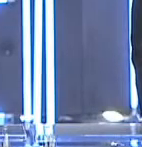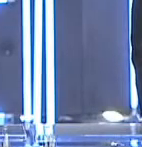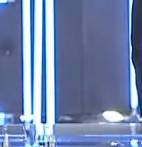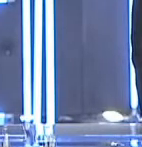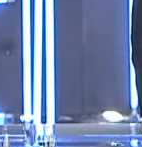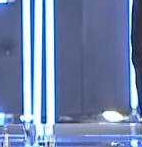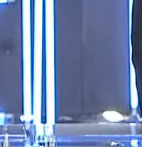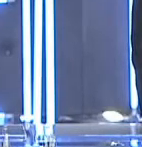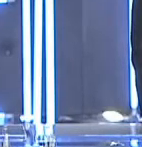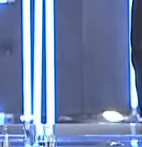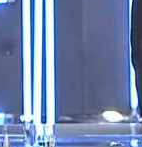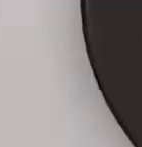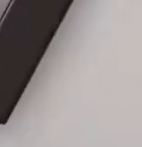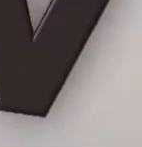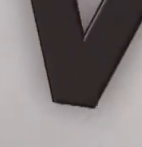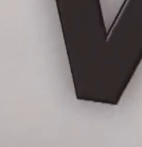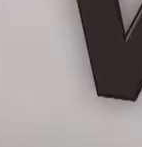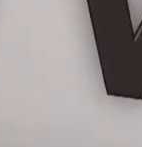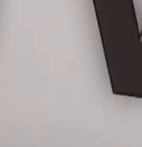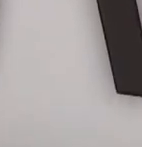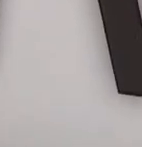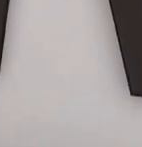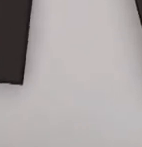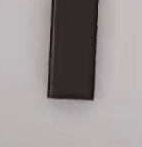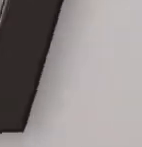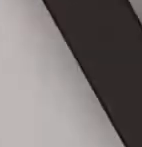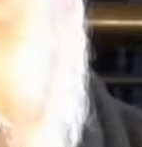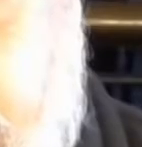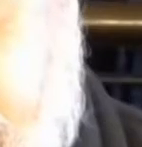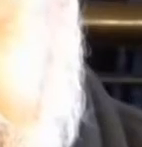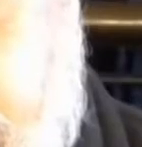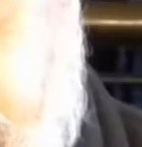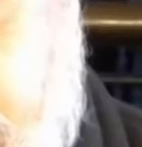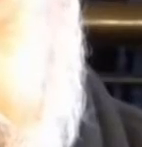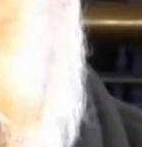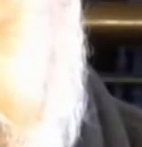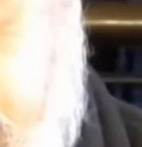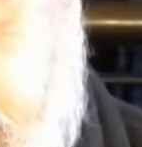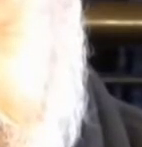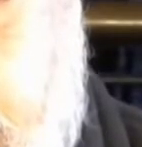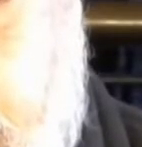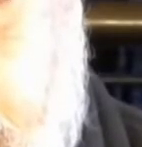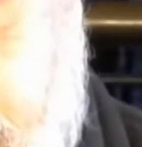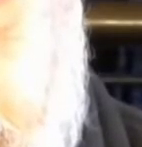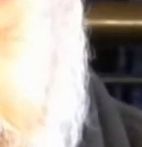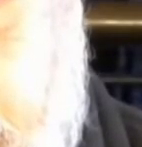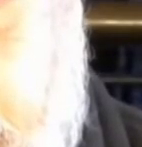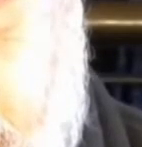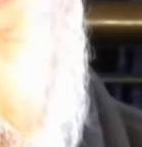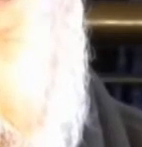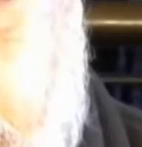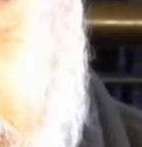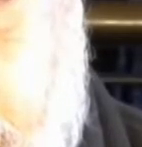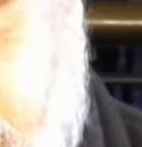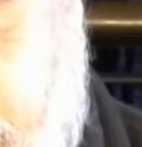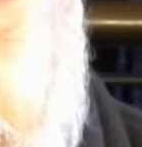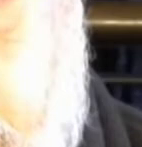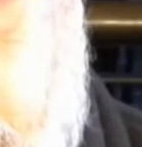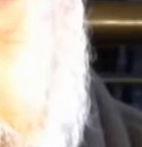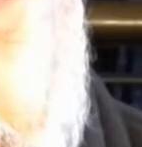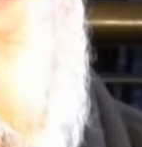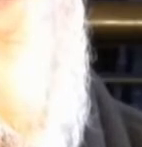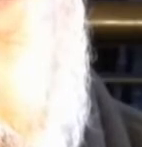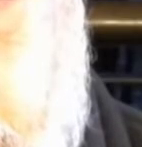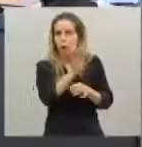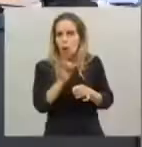tardes, ¿cómo les va? Bueno, si usted tendría que darle en estos momentos una opinión al presidente frente a los